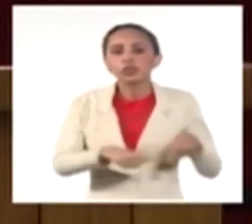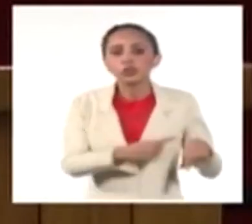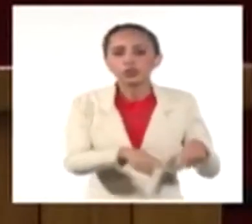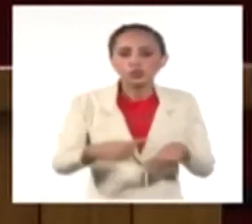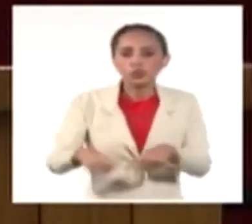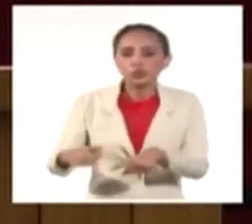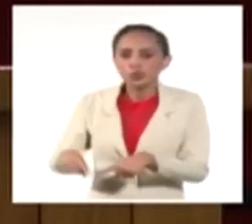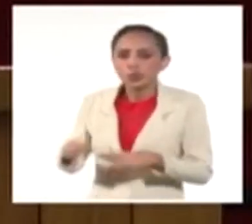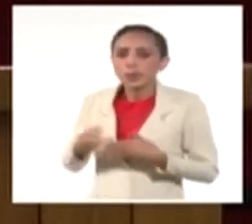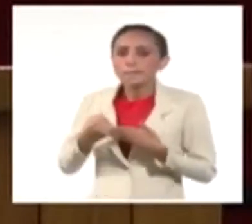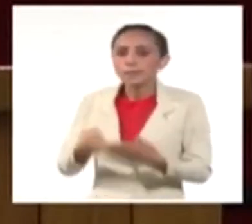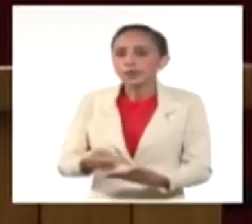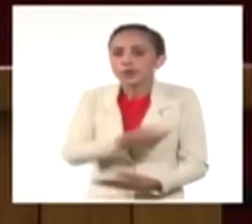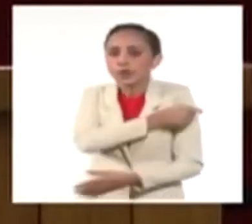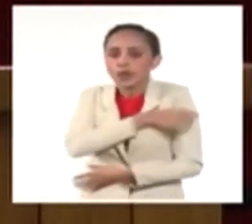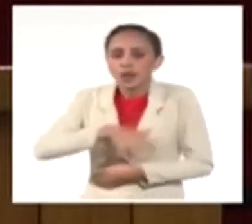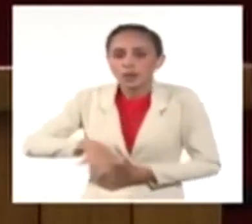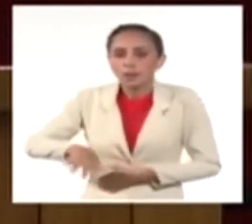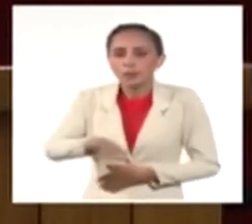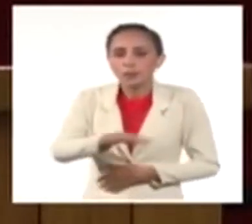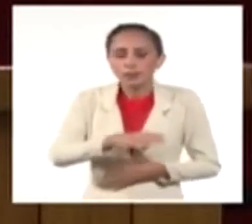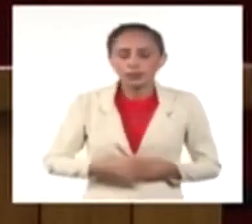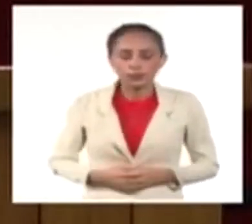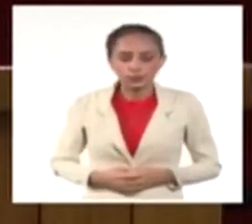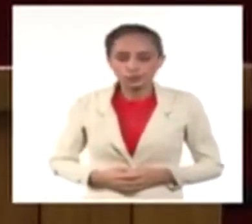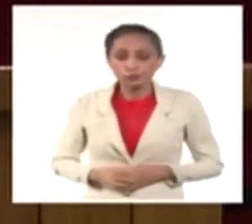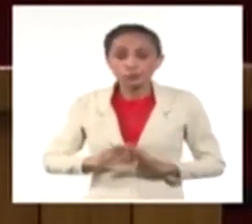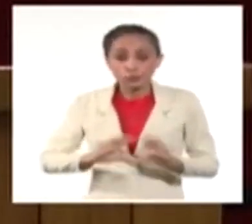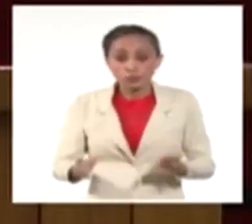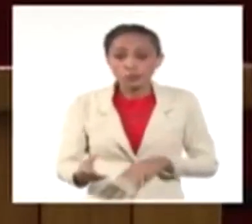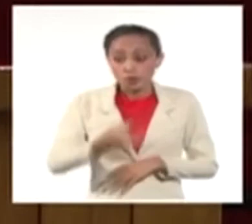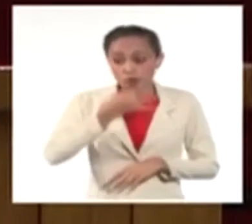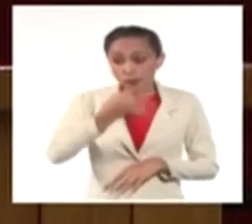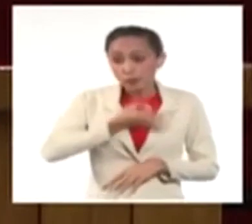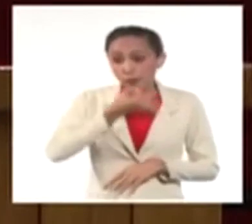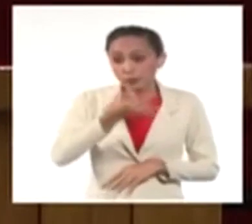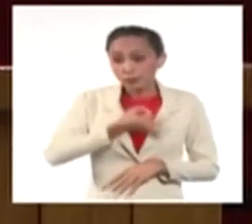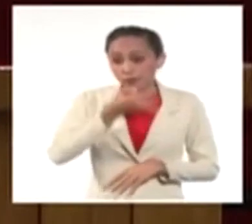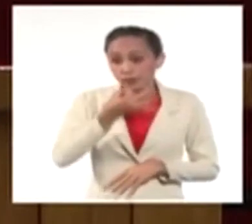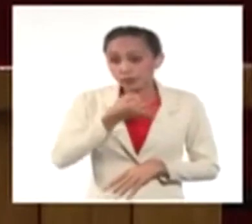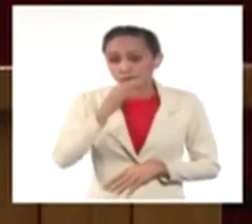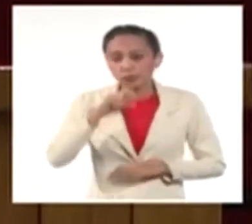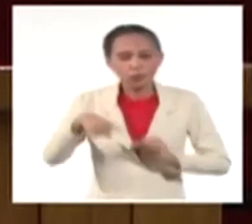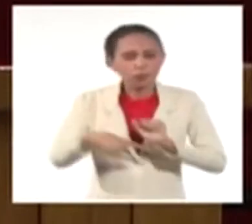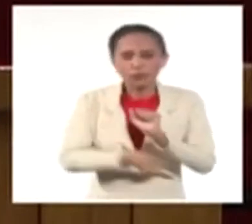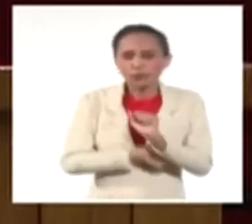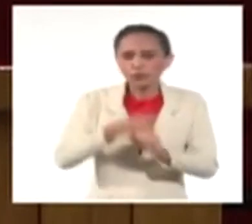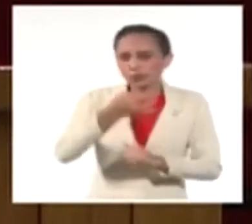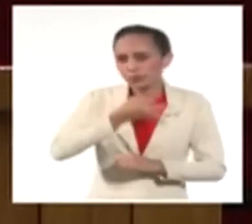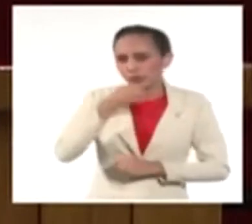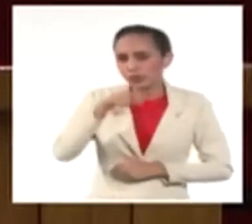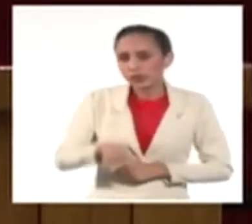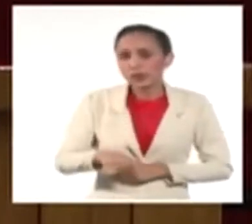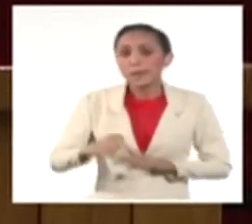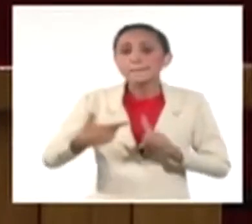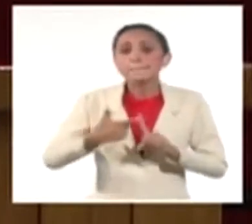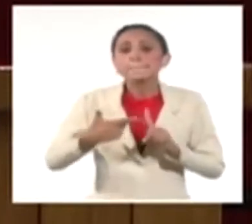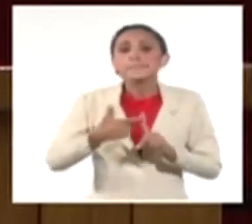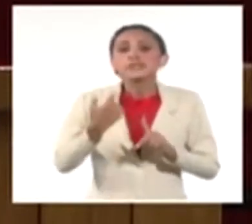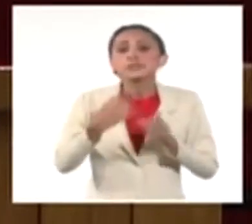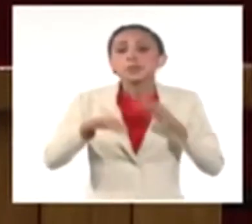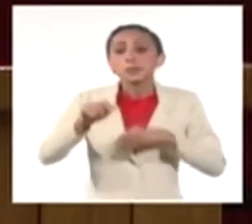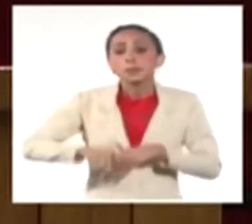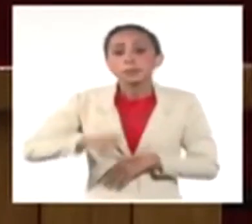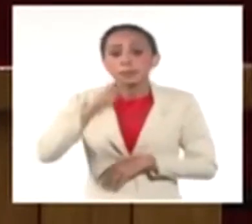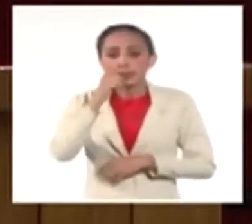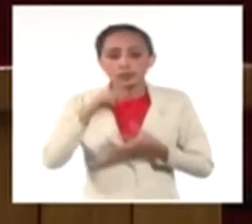pueblo y para el pueblo. Como se ha explicado amplia y profundamente por el viceprimer ministro Alejandro